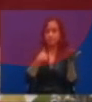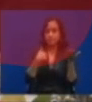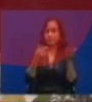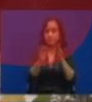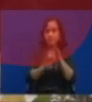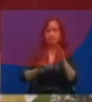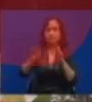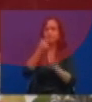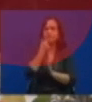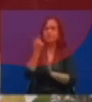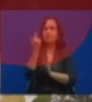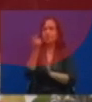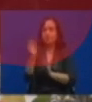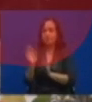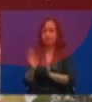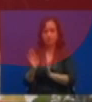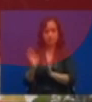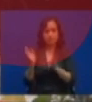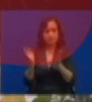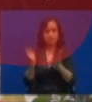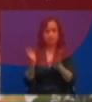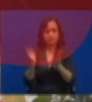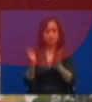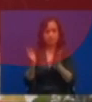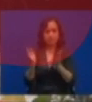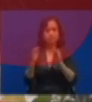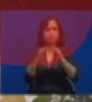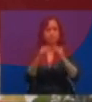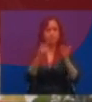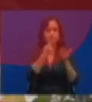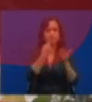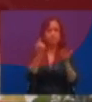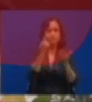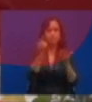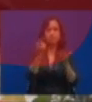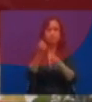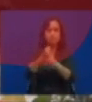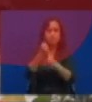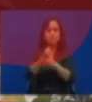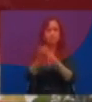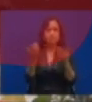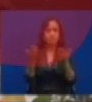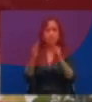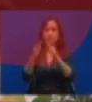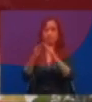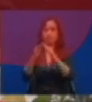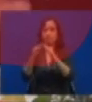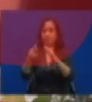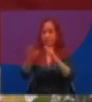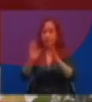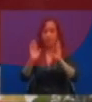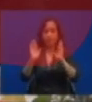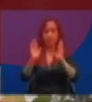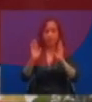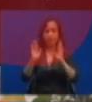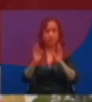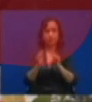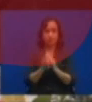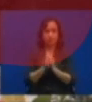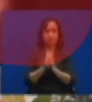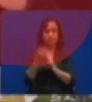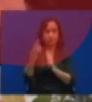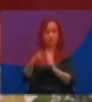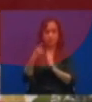va si decimos que esté en casa que enfermera va a trabajar él tiene derecho también